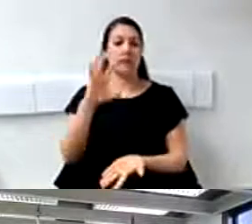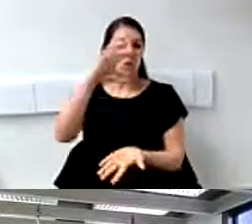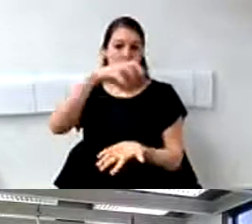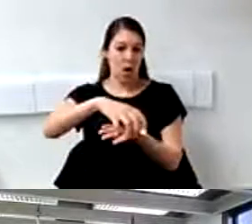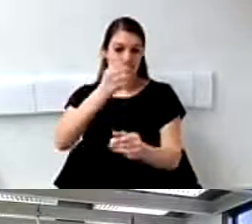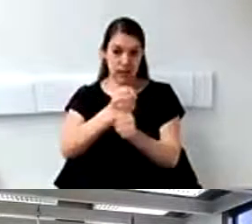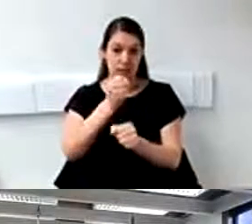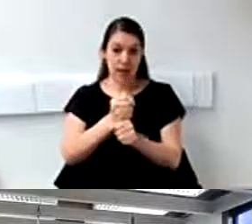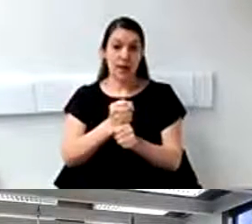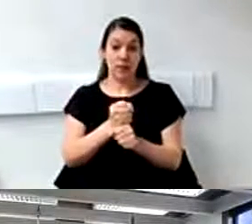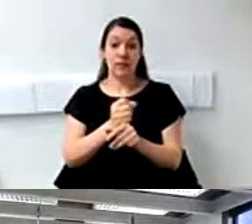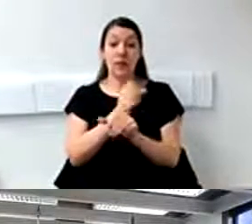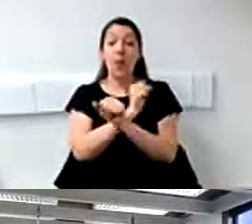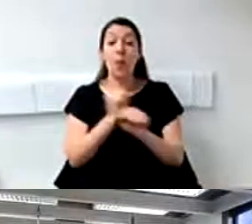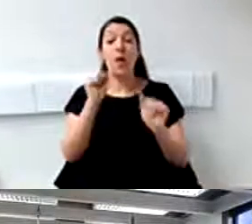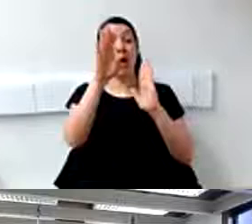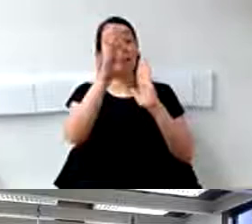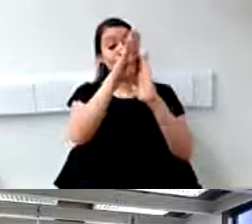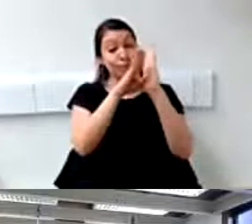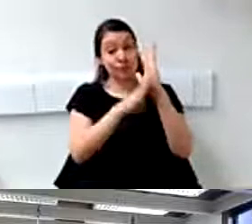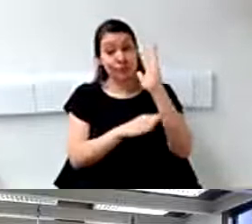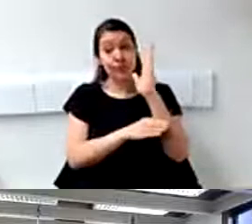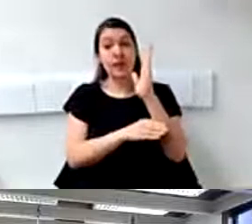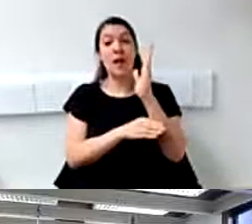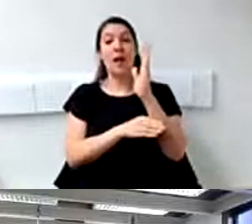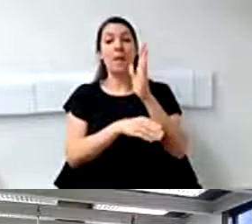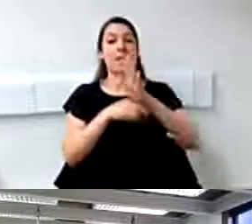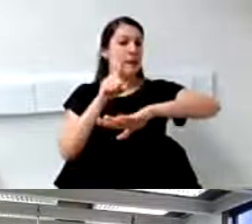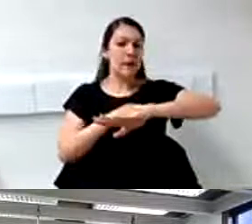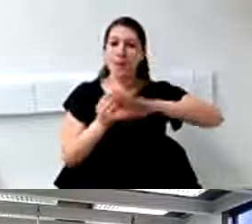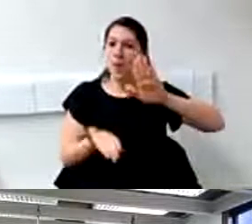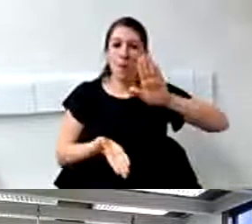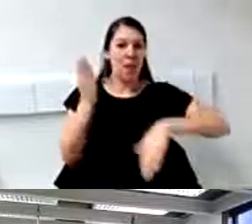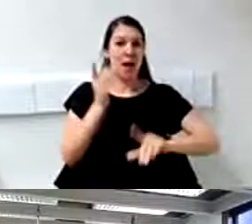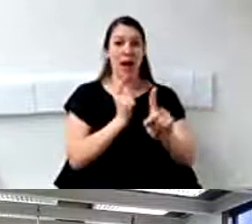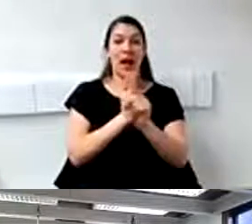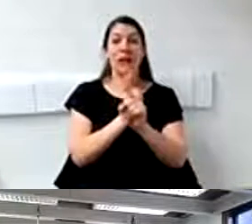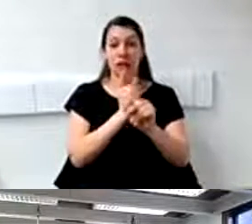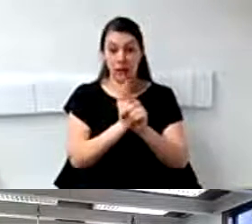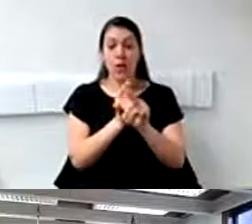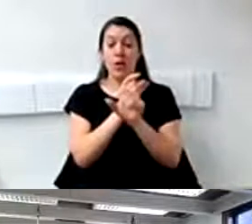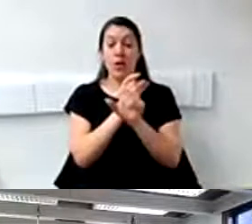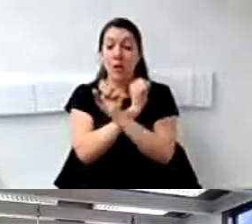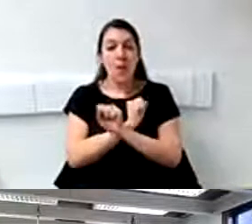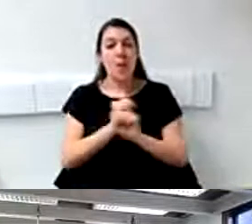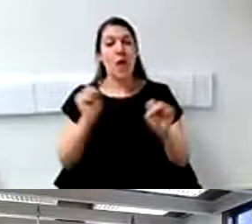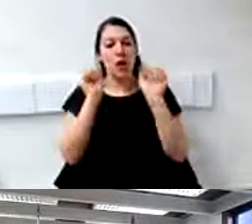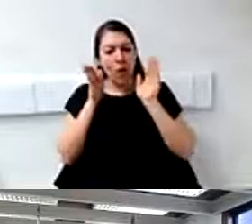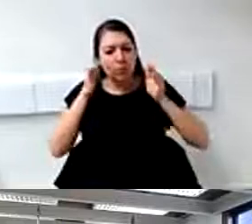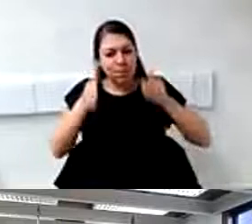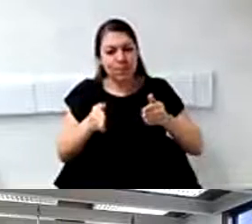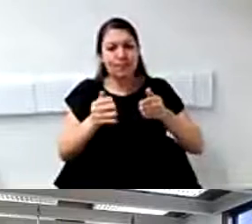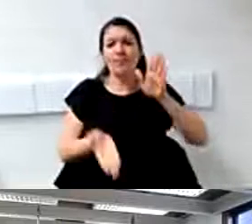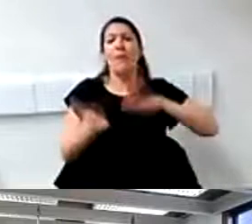que se pueda estipular un lugar en la agenda médica con más tiempo de atención, que se le pueda brindar una mayor tiempo de paciente con